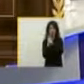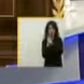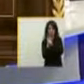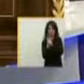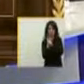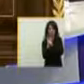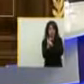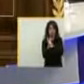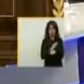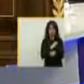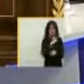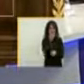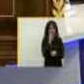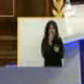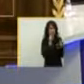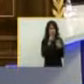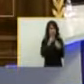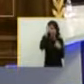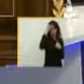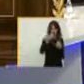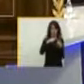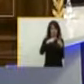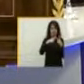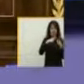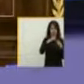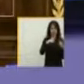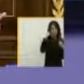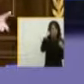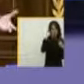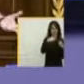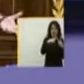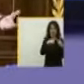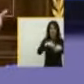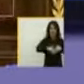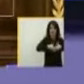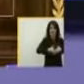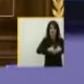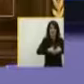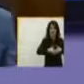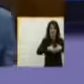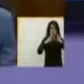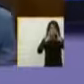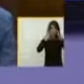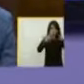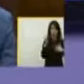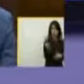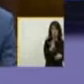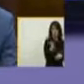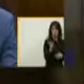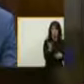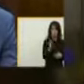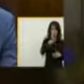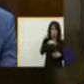mayor trascendencia. Manuel. Hay una técnica que empezar los discursos haciendo una broma y él utilizó esta. A él le debe parecer simpático.